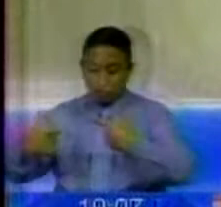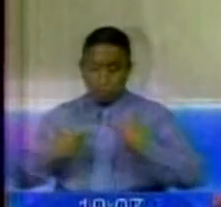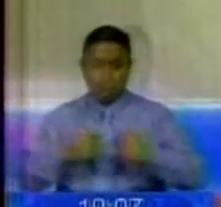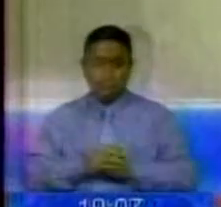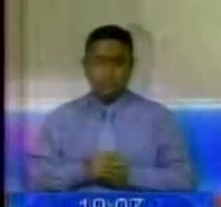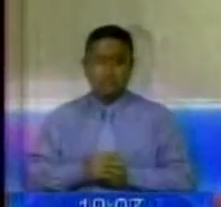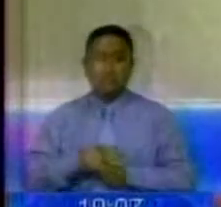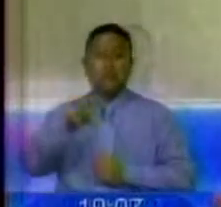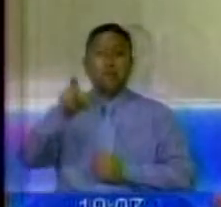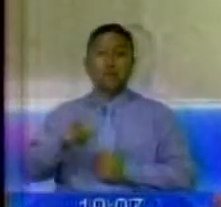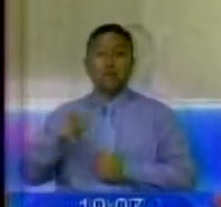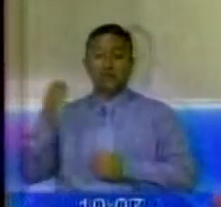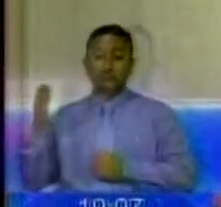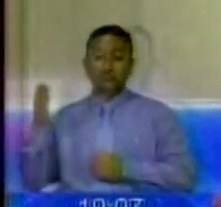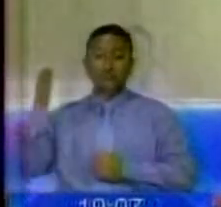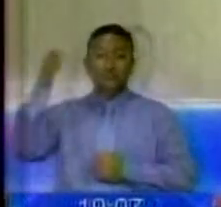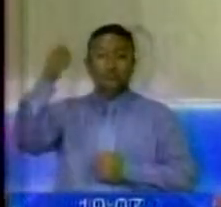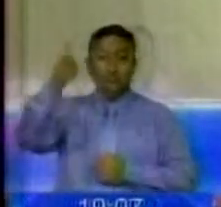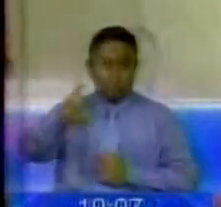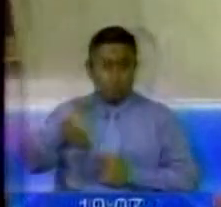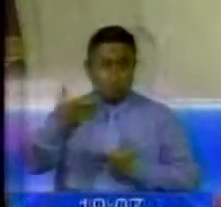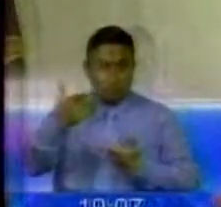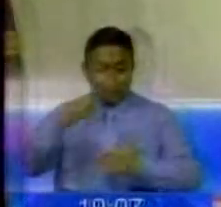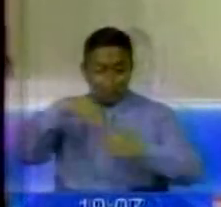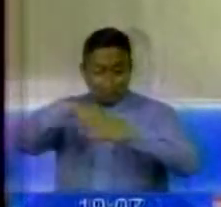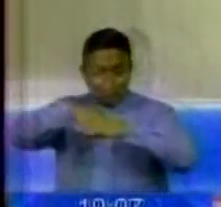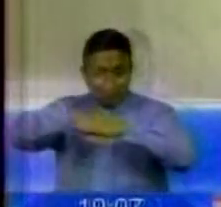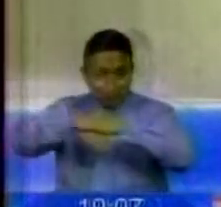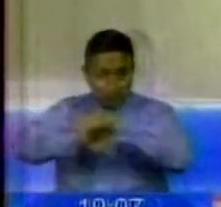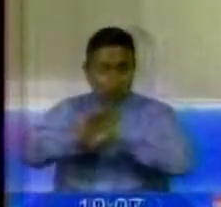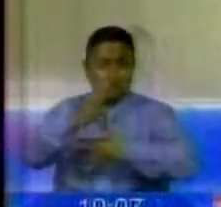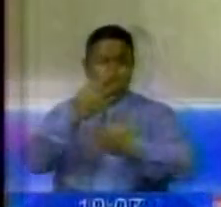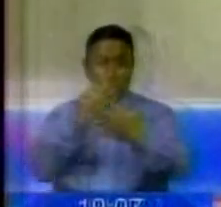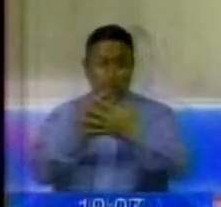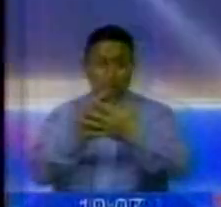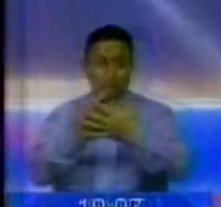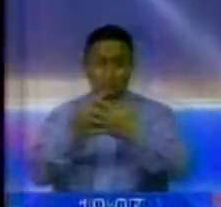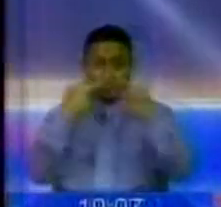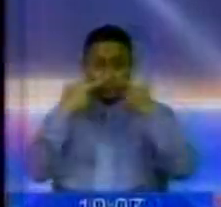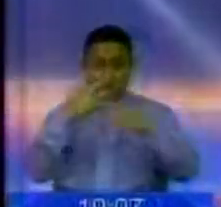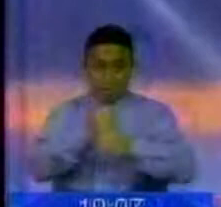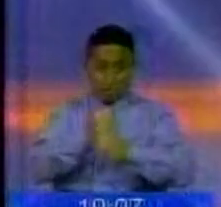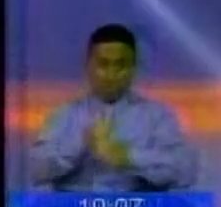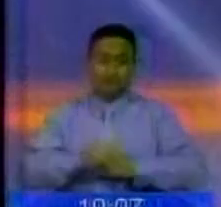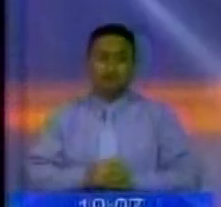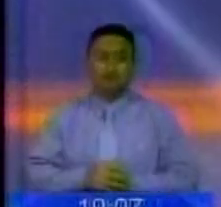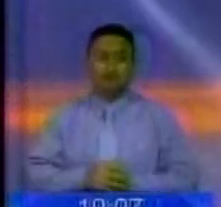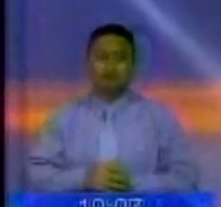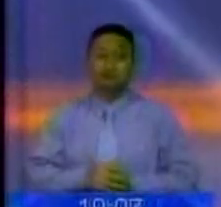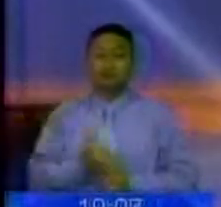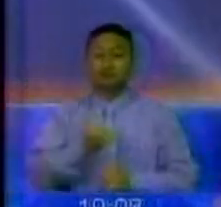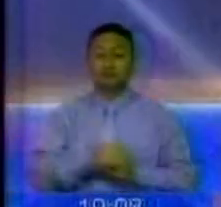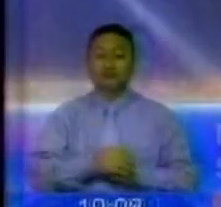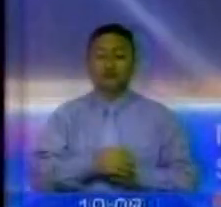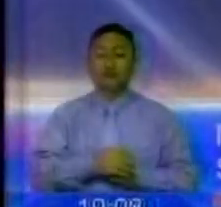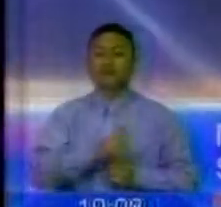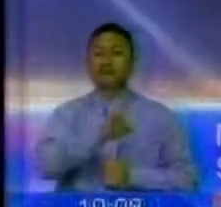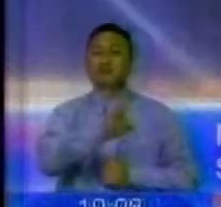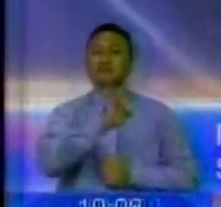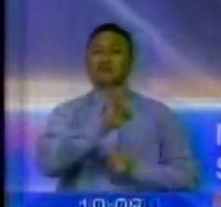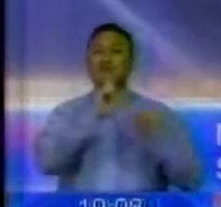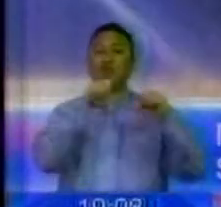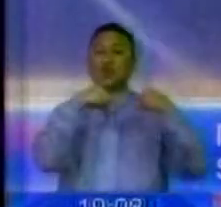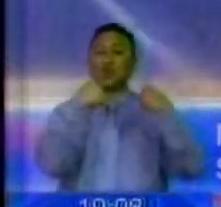cuando vayan al filtro que corresponde al interior de la seguridad. Reveló que serían 7 bandas delincuenciales las que